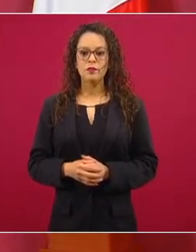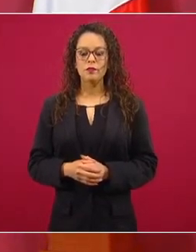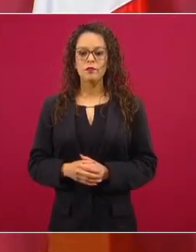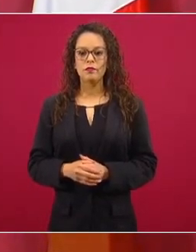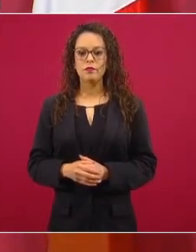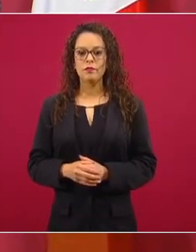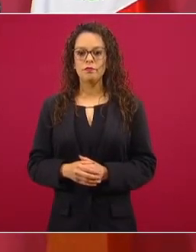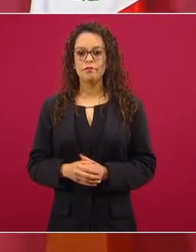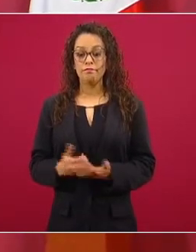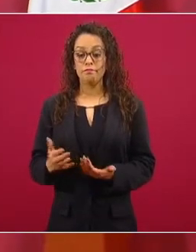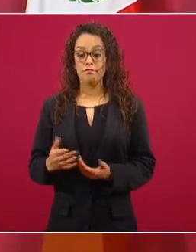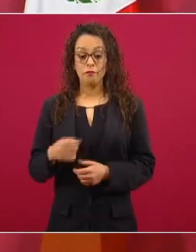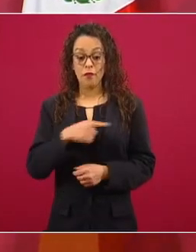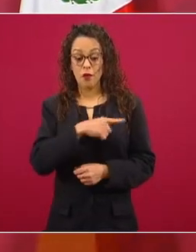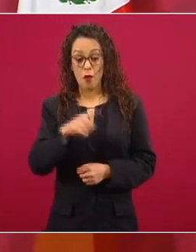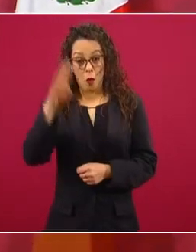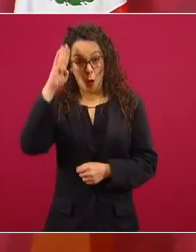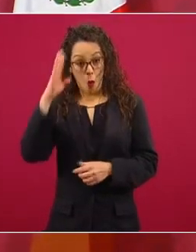delincuentes en potencia,